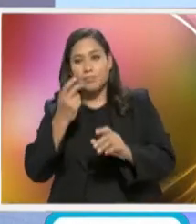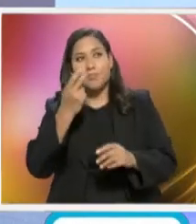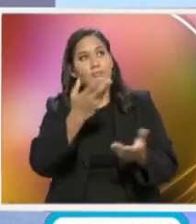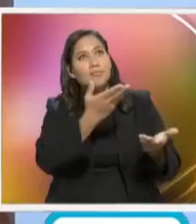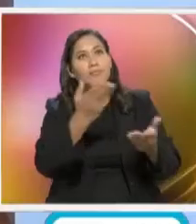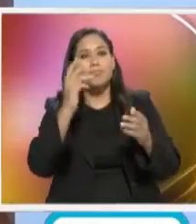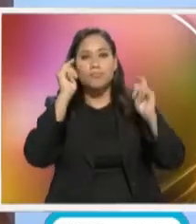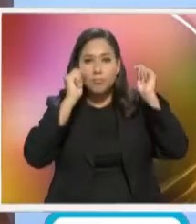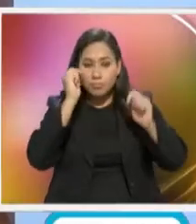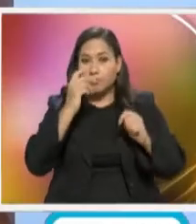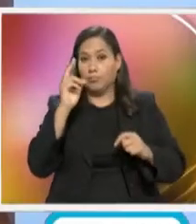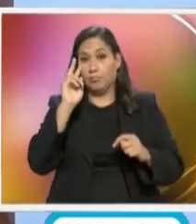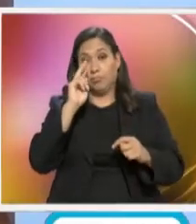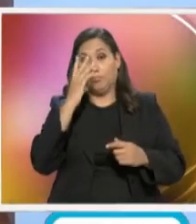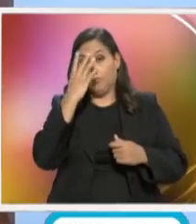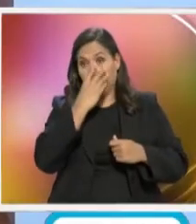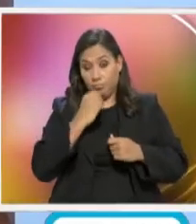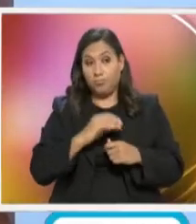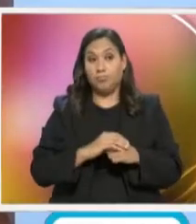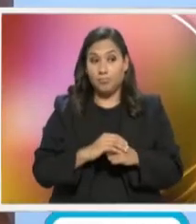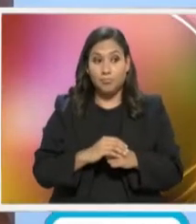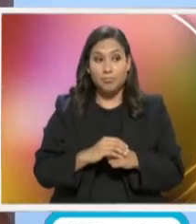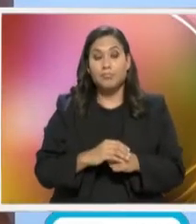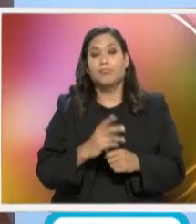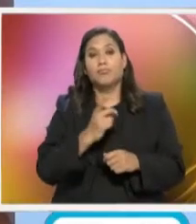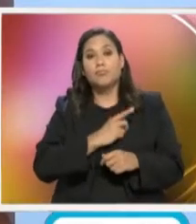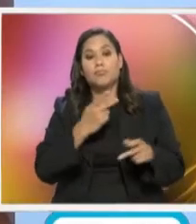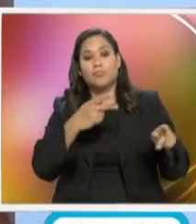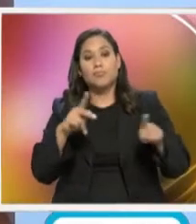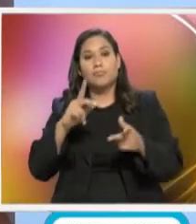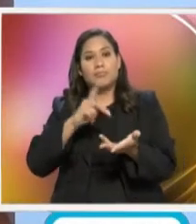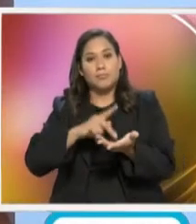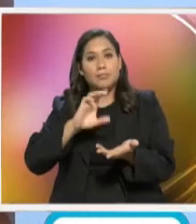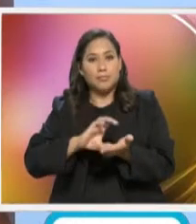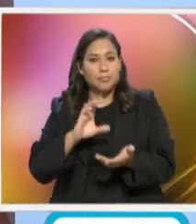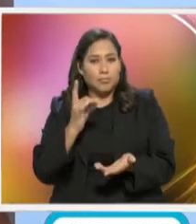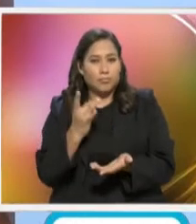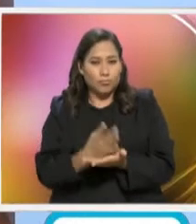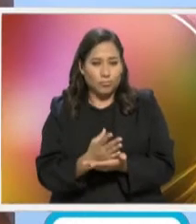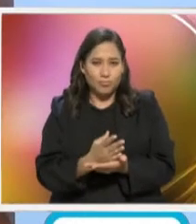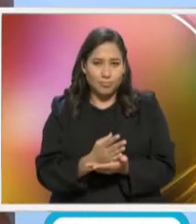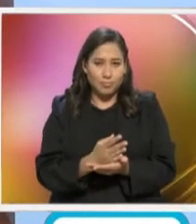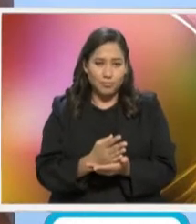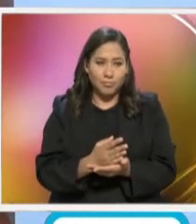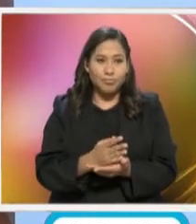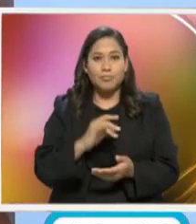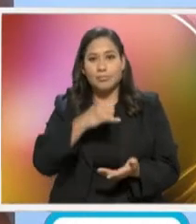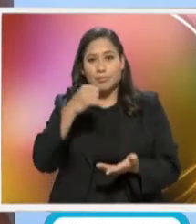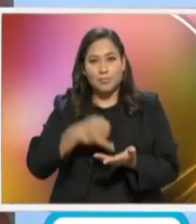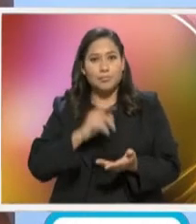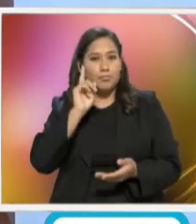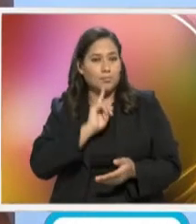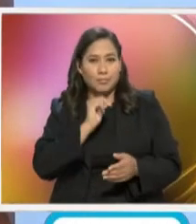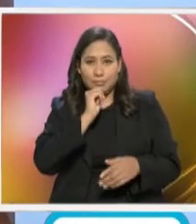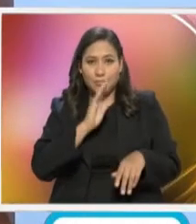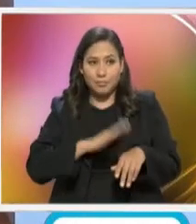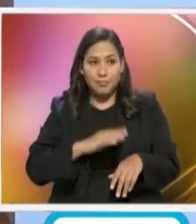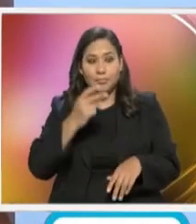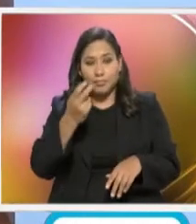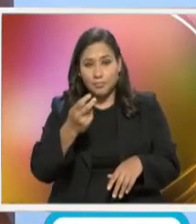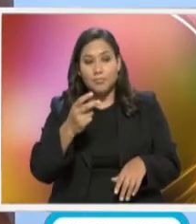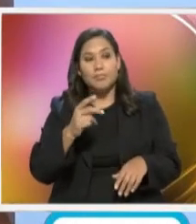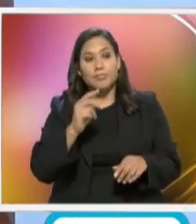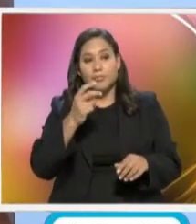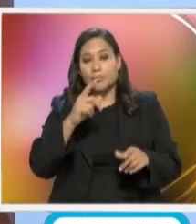maravilla. Es increíble, Sí. ¿no? Es increíble. Solamente existía Playa del Carmen Sí. y Isla Mujeres. Y ahí